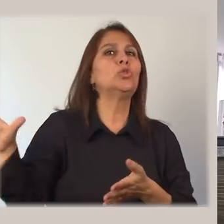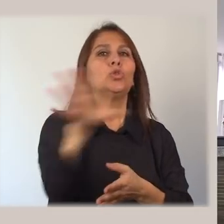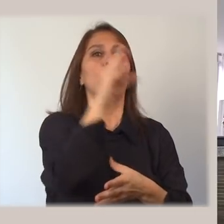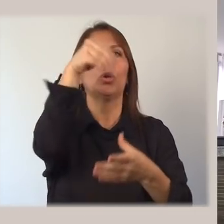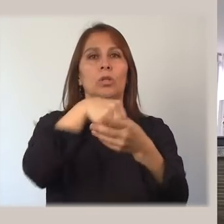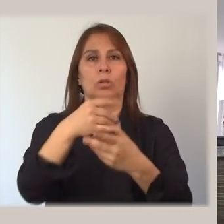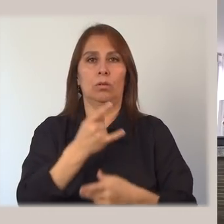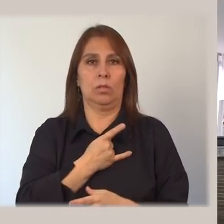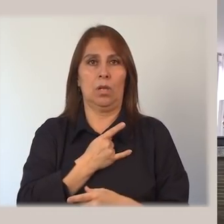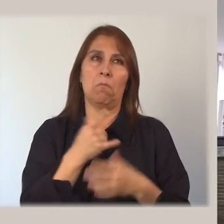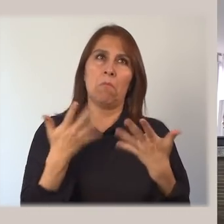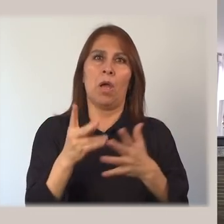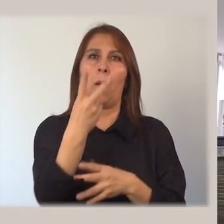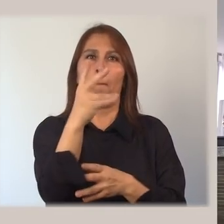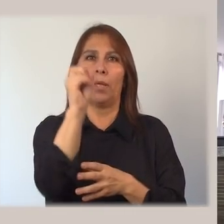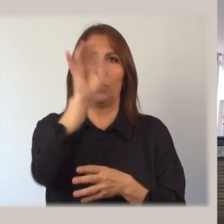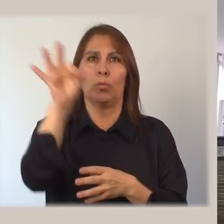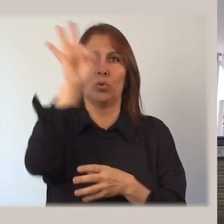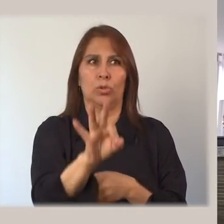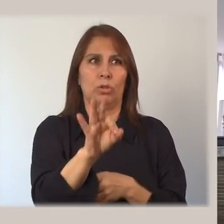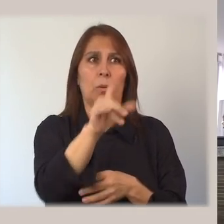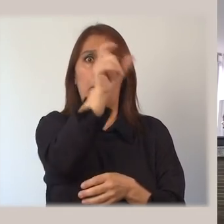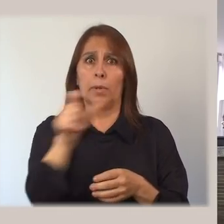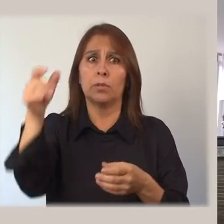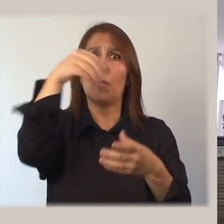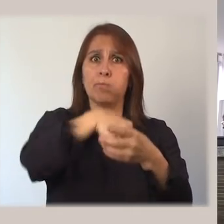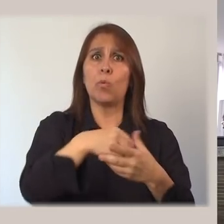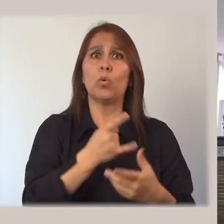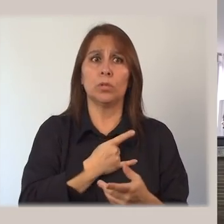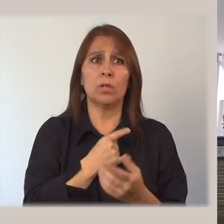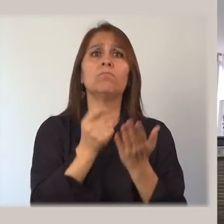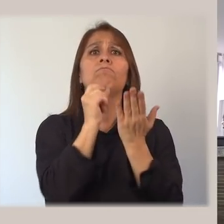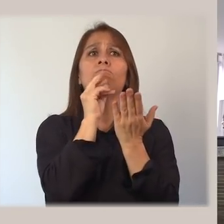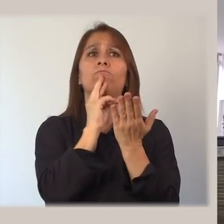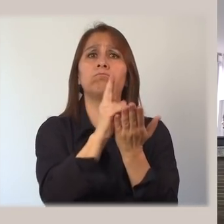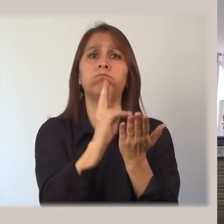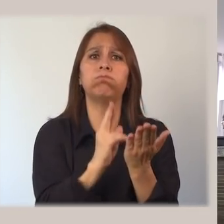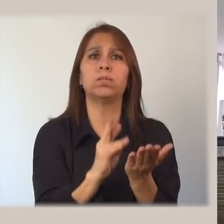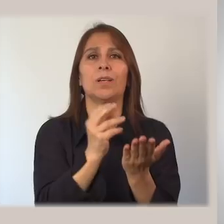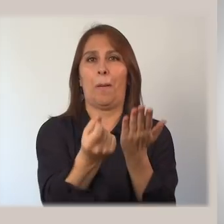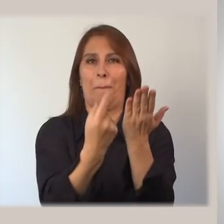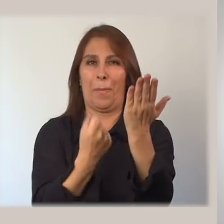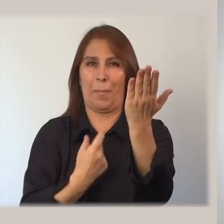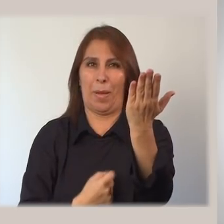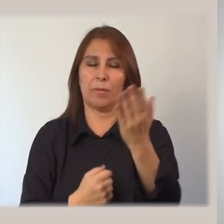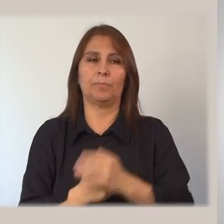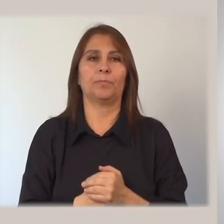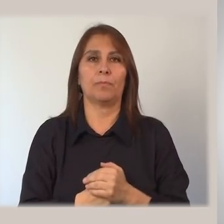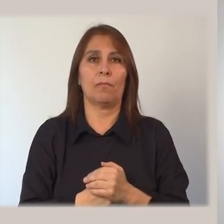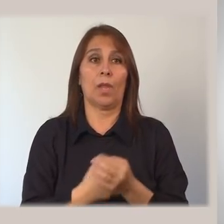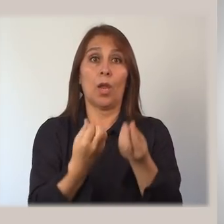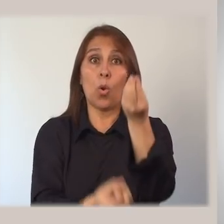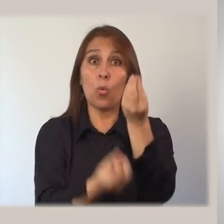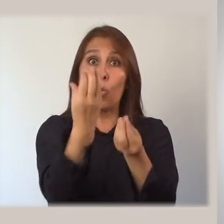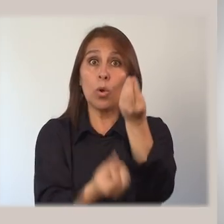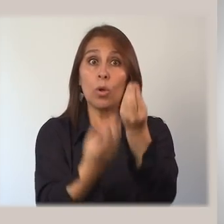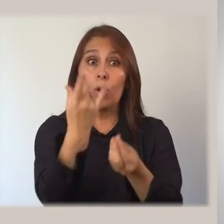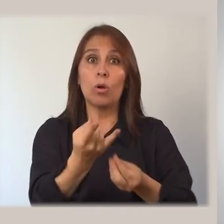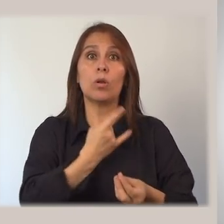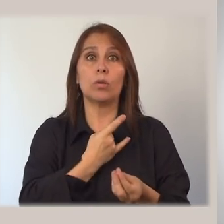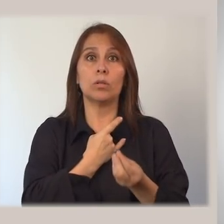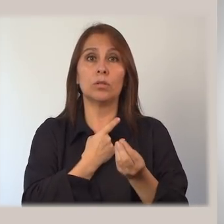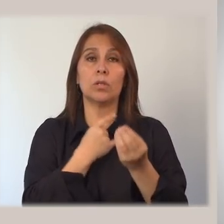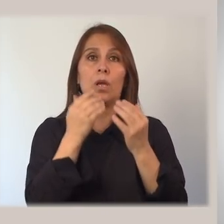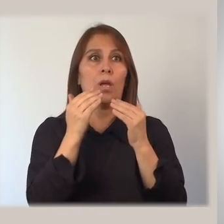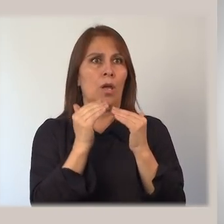participación de todos los estamentos y más del 20% de los miembros participaron respondiendo las encuestas. Respecto a los resultados cuantitativos,